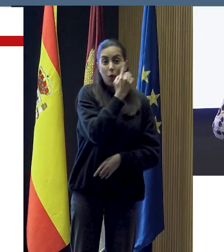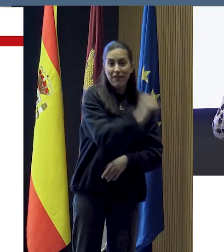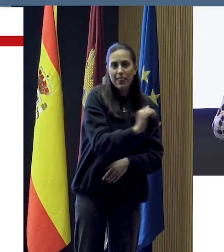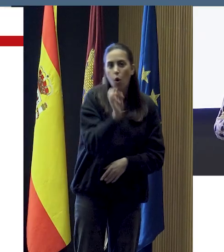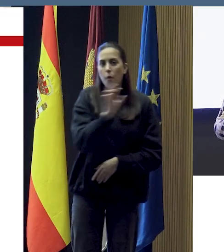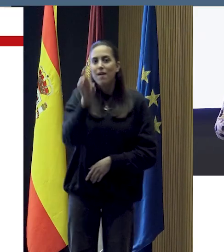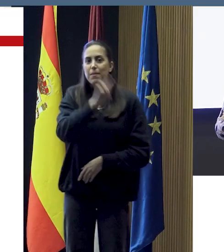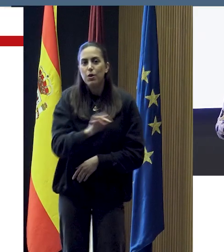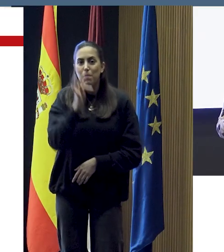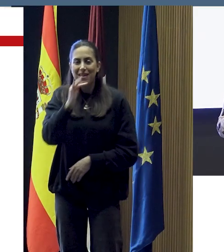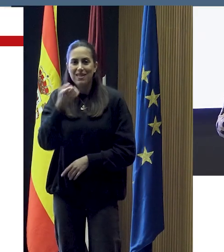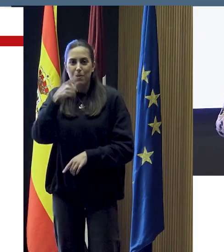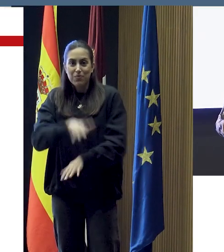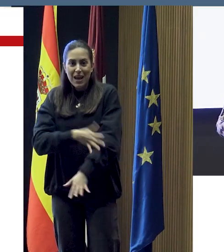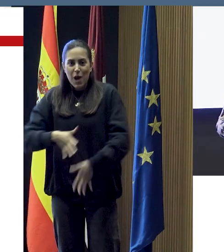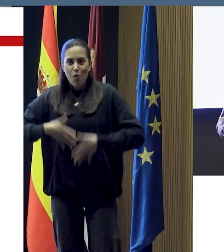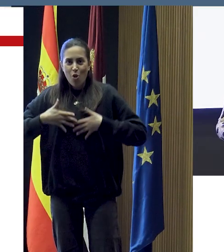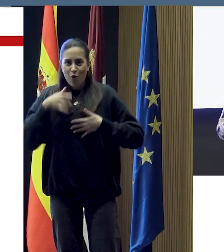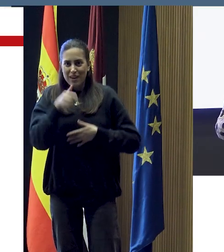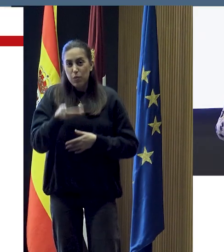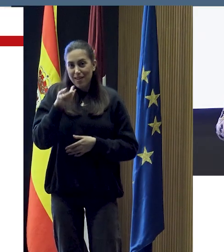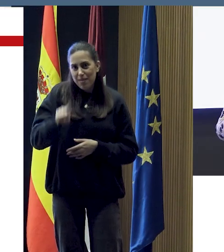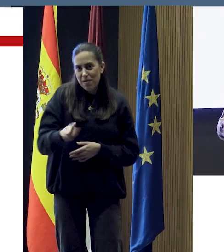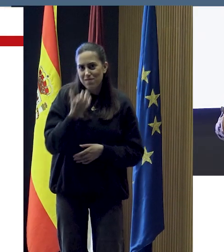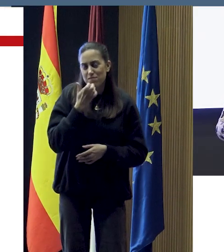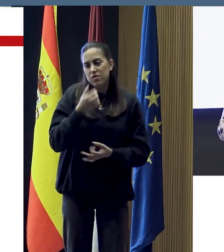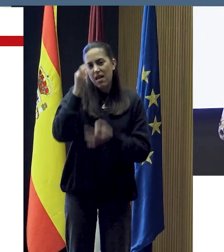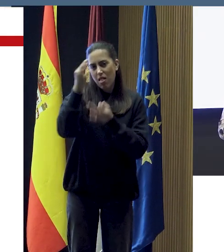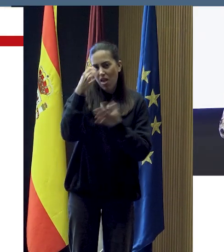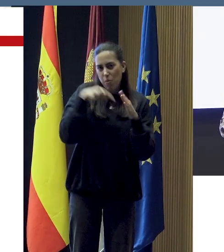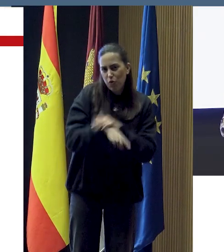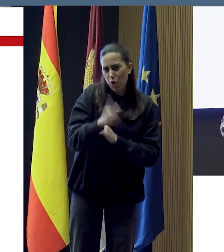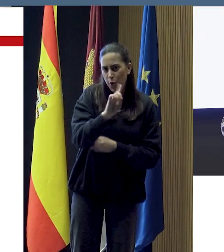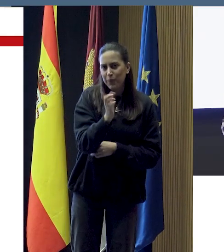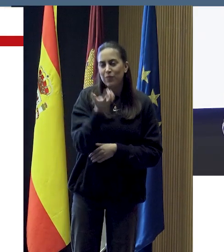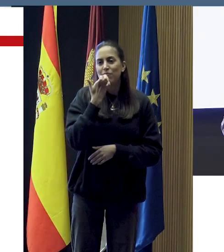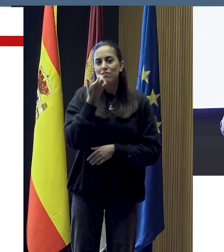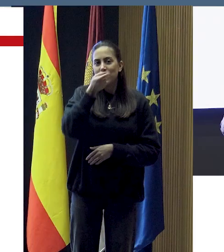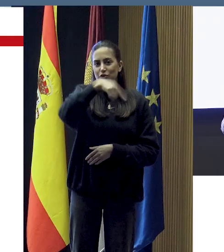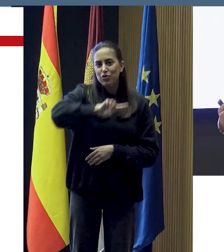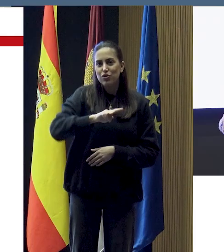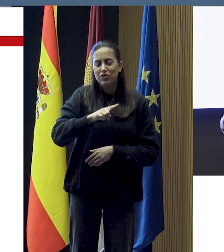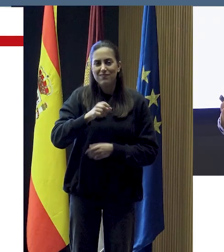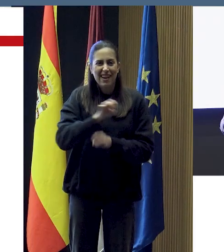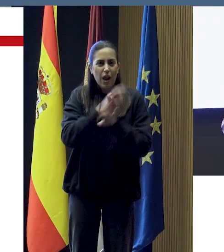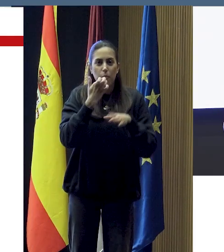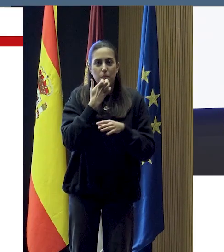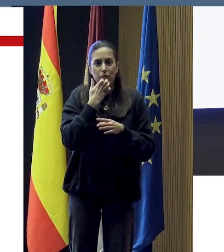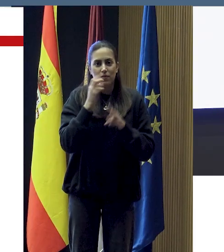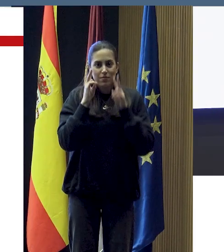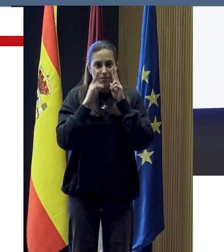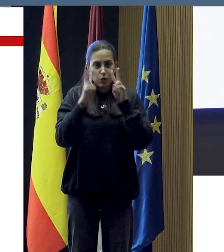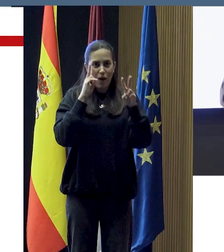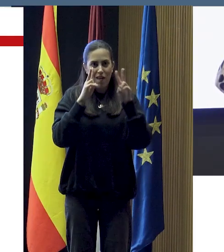la emocionalidad. Entonces, aquí no voy a entrar en detalle, pero todos tenemos claro que cuando tenemos un impacto visual, por ejemplo, en las